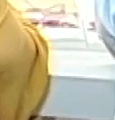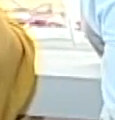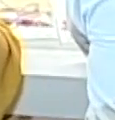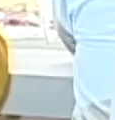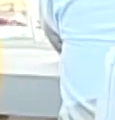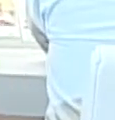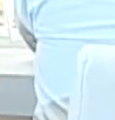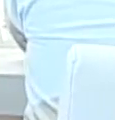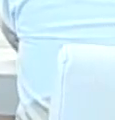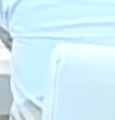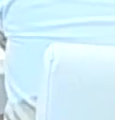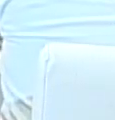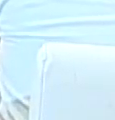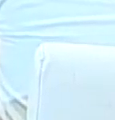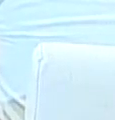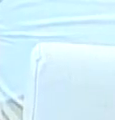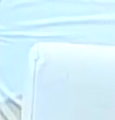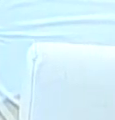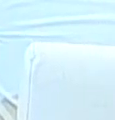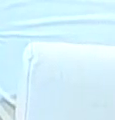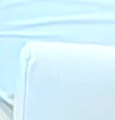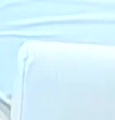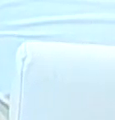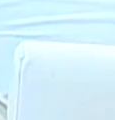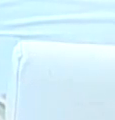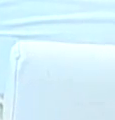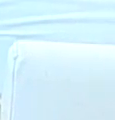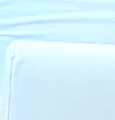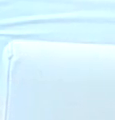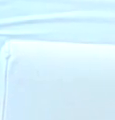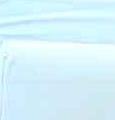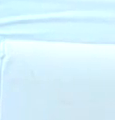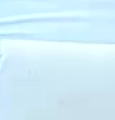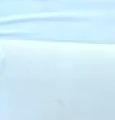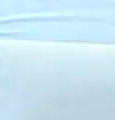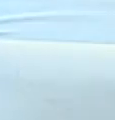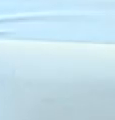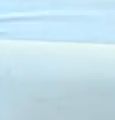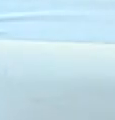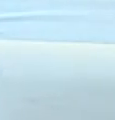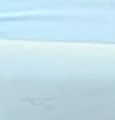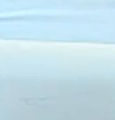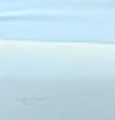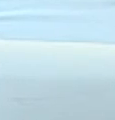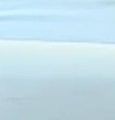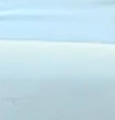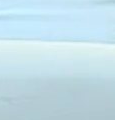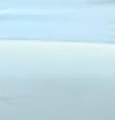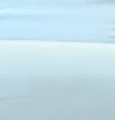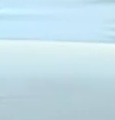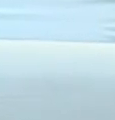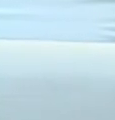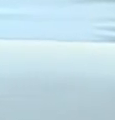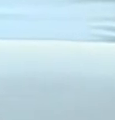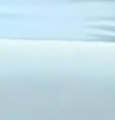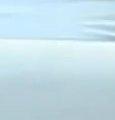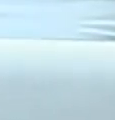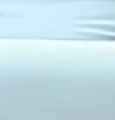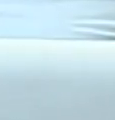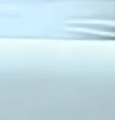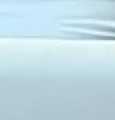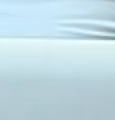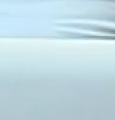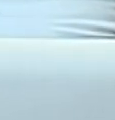parte del principal anuncio que ha dado el ejecutivo nacional en este encuentro con la dirección nacional del psoe con esta información retornamos el